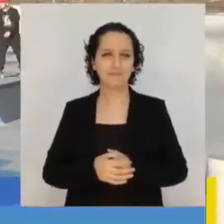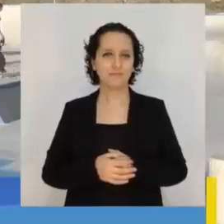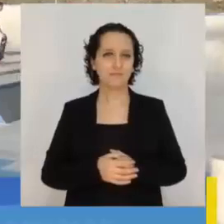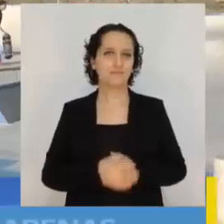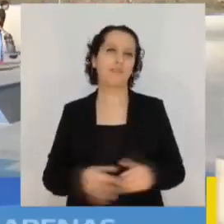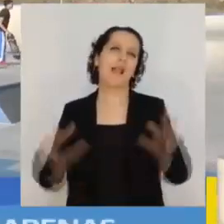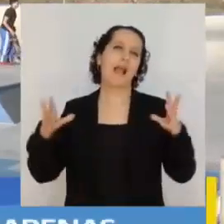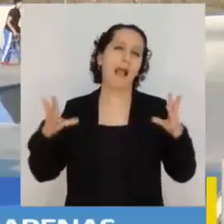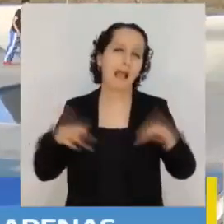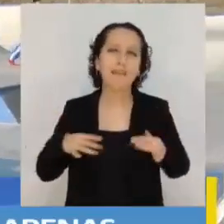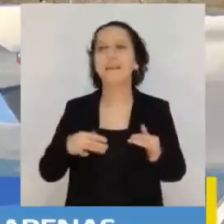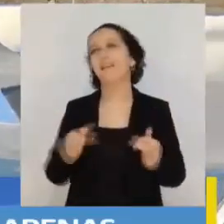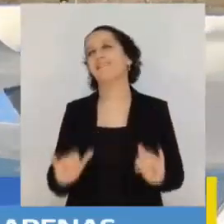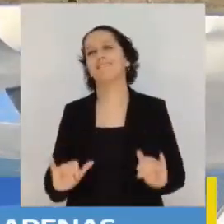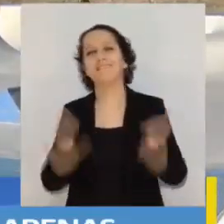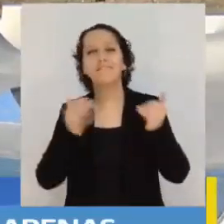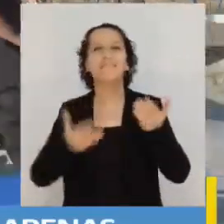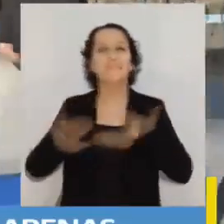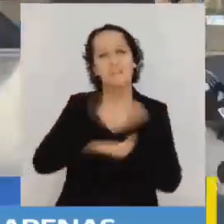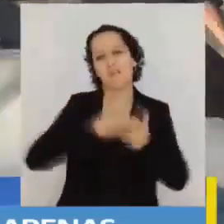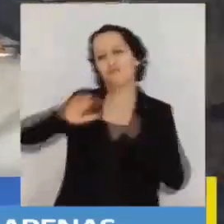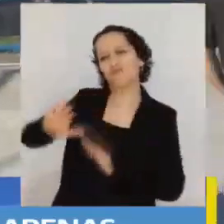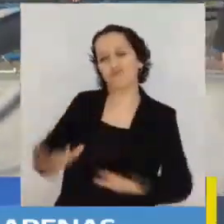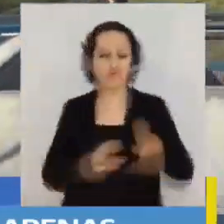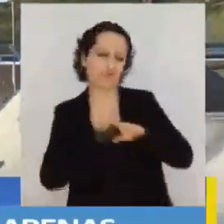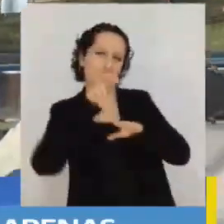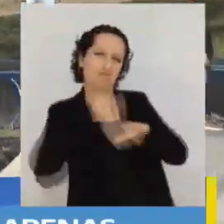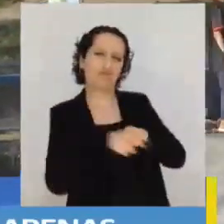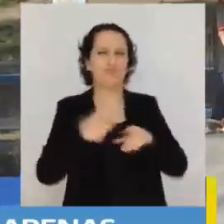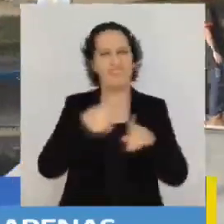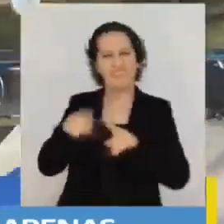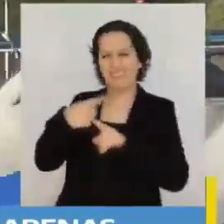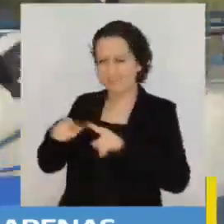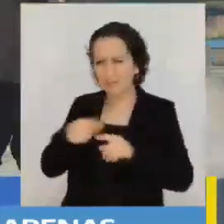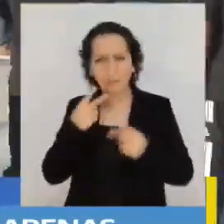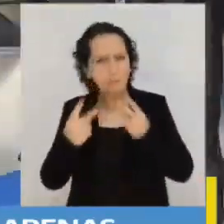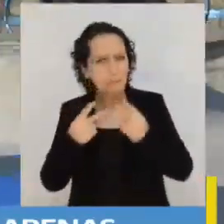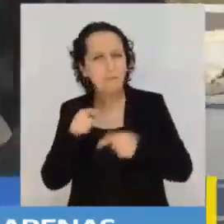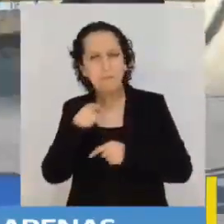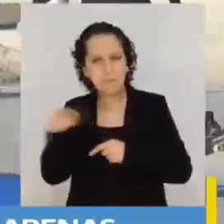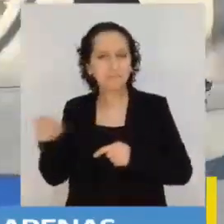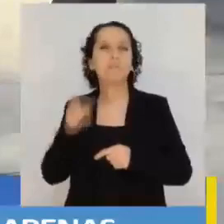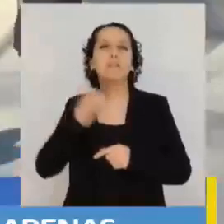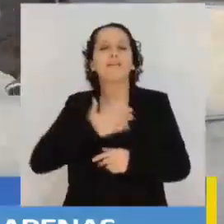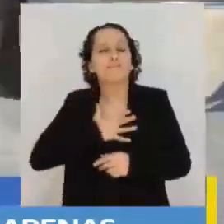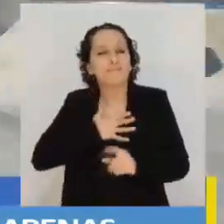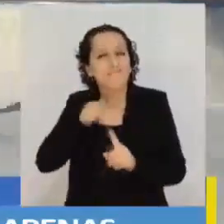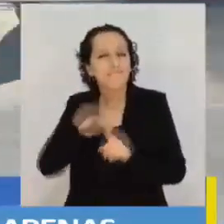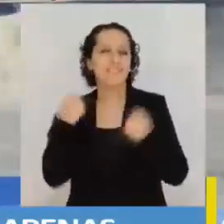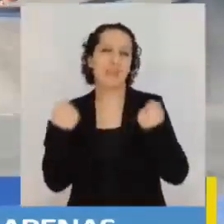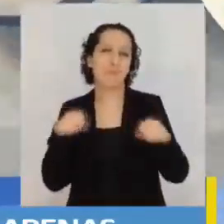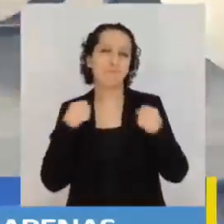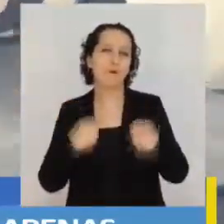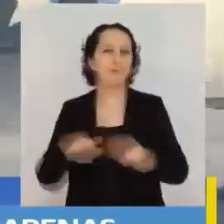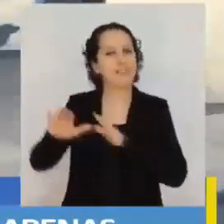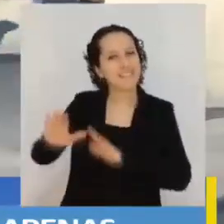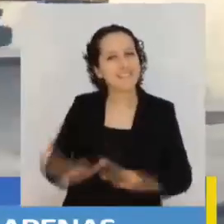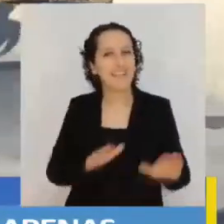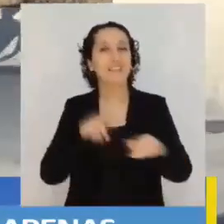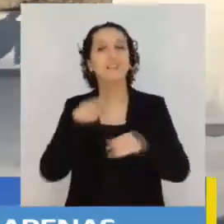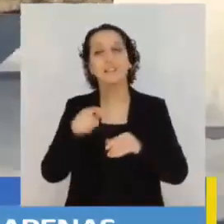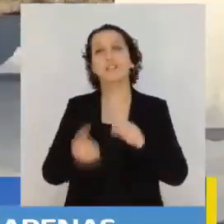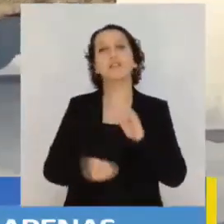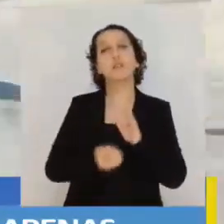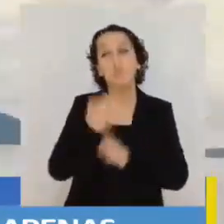Con mucha alegría, entusiasmo y varias piruetas, las y los amantes del skate de Concepción inauguraron